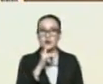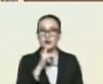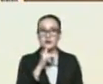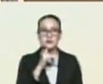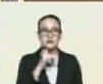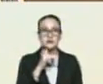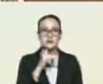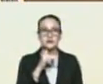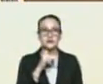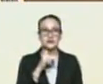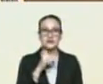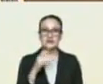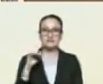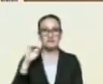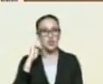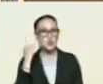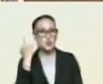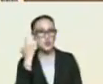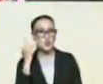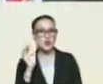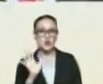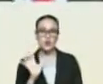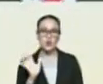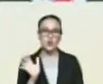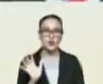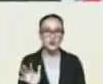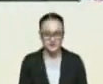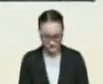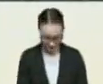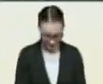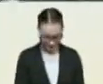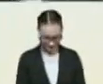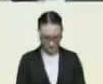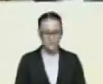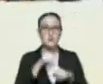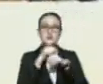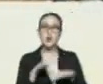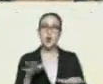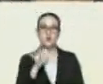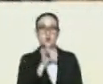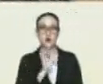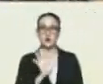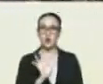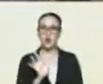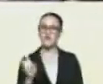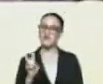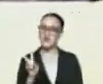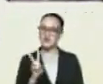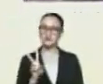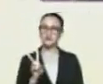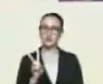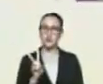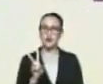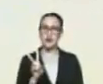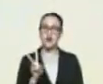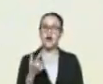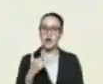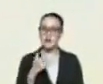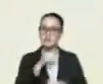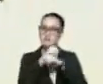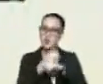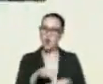que hay claroscuros, aquí nadie puede decir que no hay mensajes. Venezuela mandó primero un